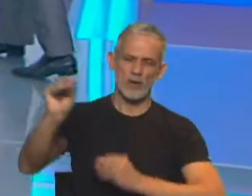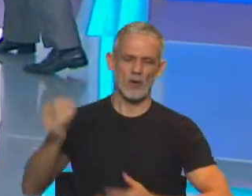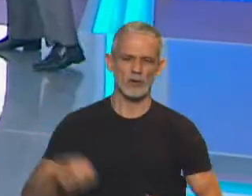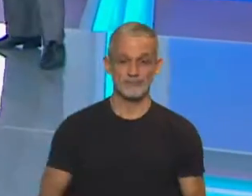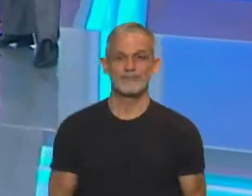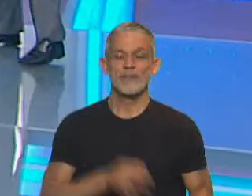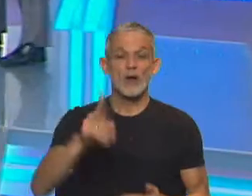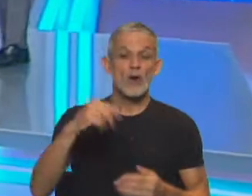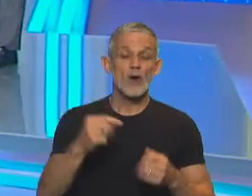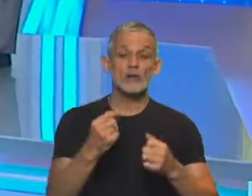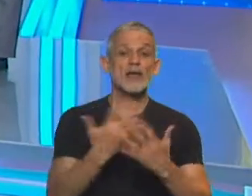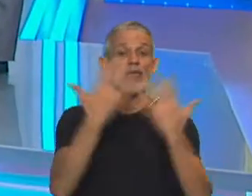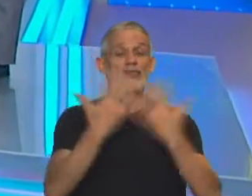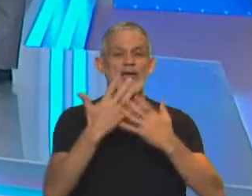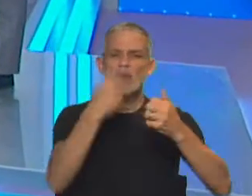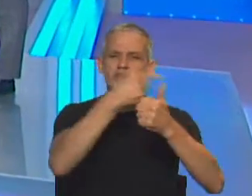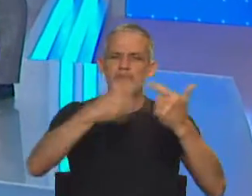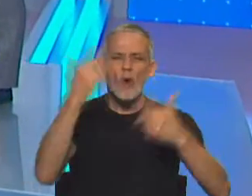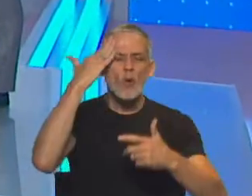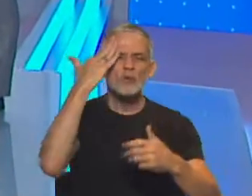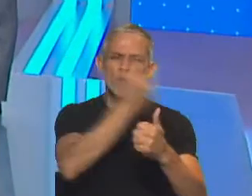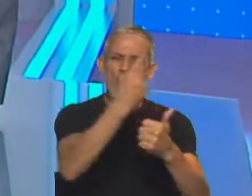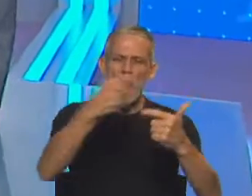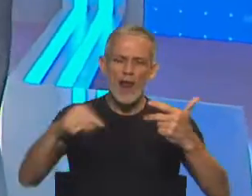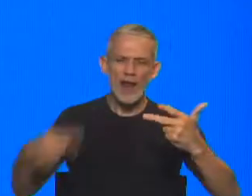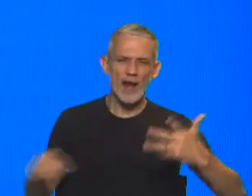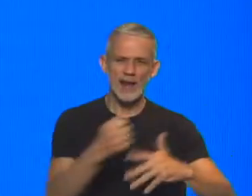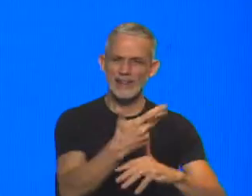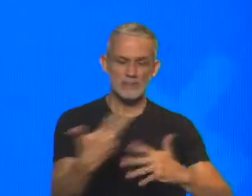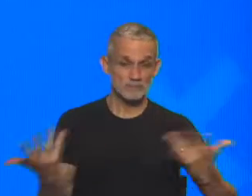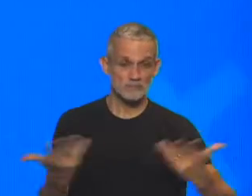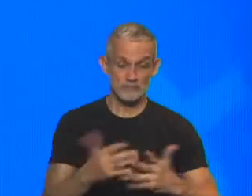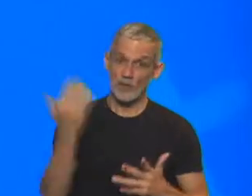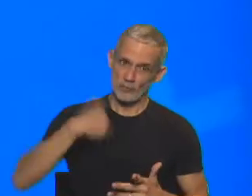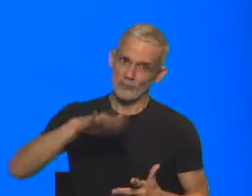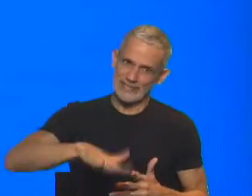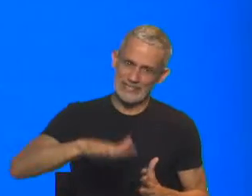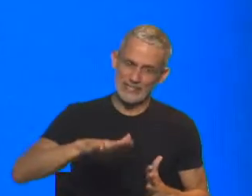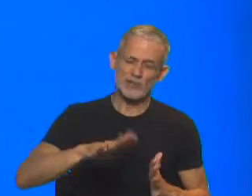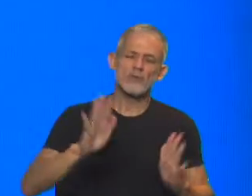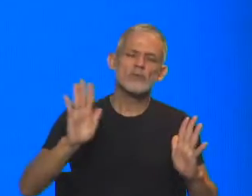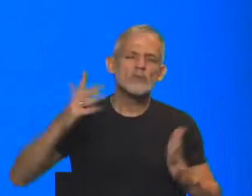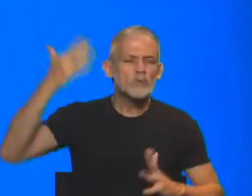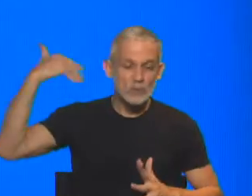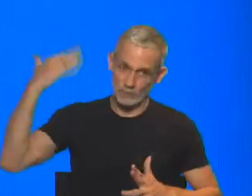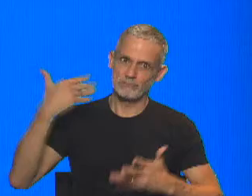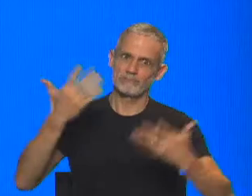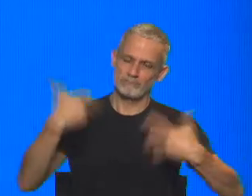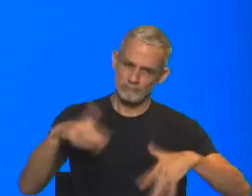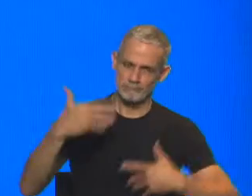el día de la diversidad cultural cuando éramos chiquitos al menos yo que hace un rato largo cuando la tierra se enfrío